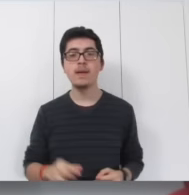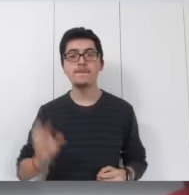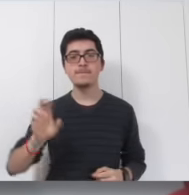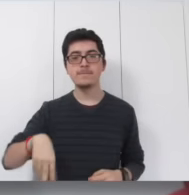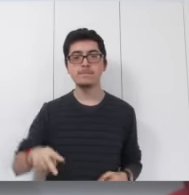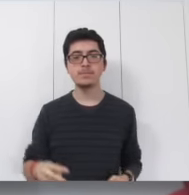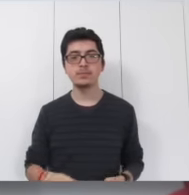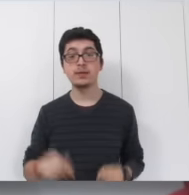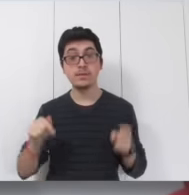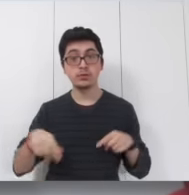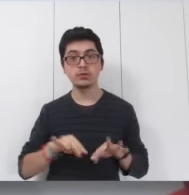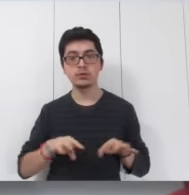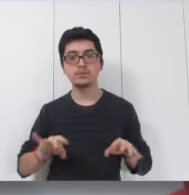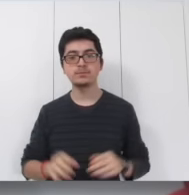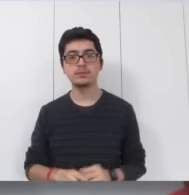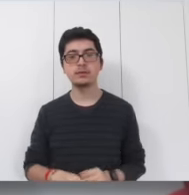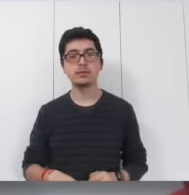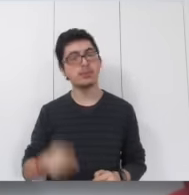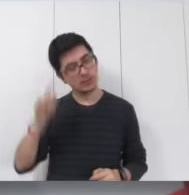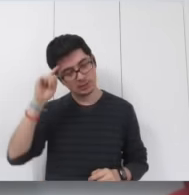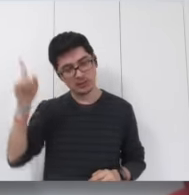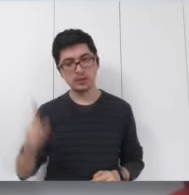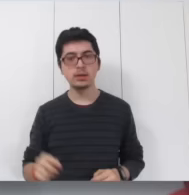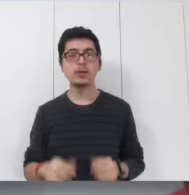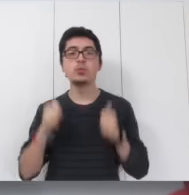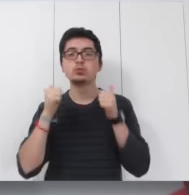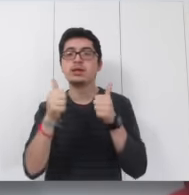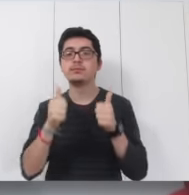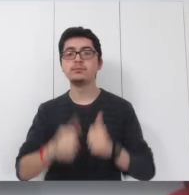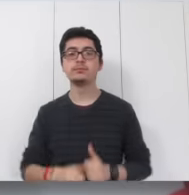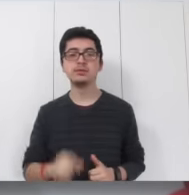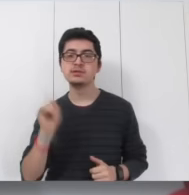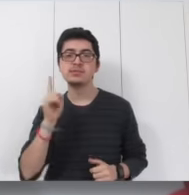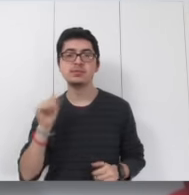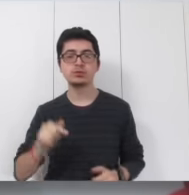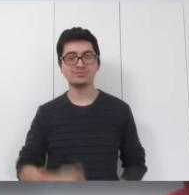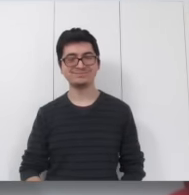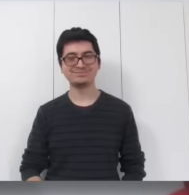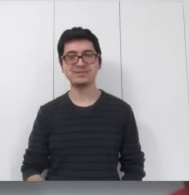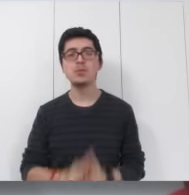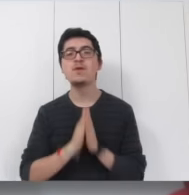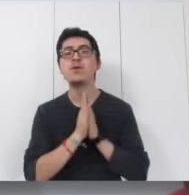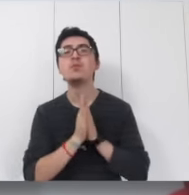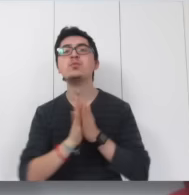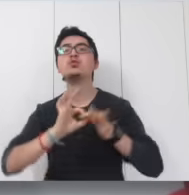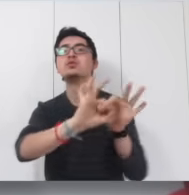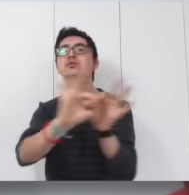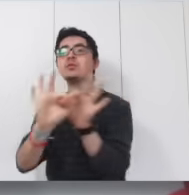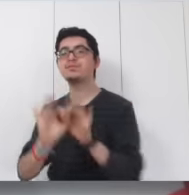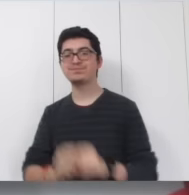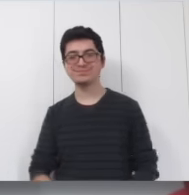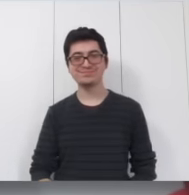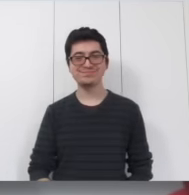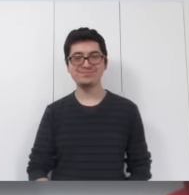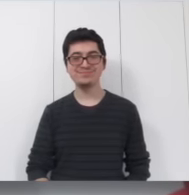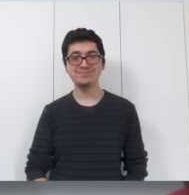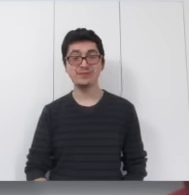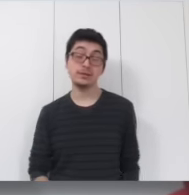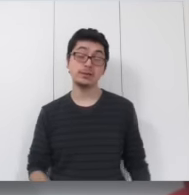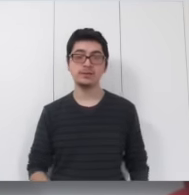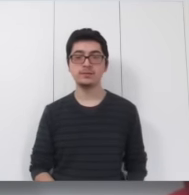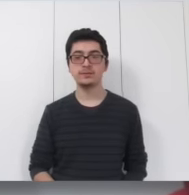Random House. Acá abajo les dejo el link para que accedan y le pongan me gusta. Simplemente eso. Por favor, se lo agradezco muchísimo. En